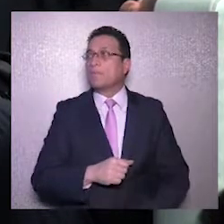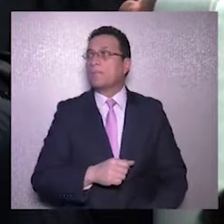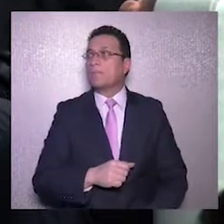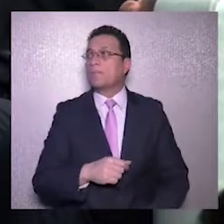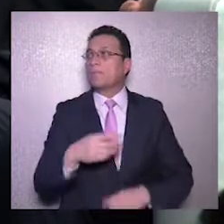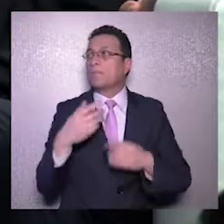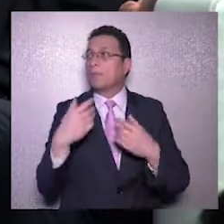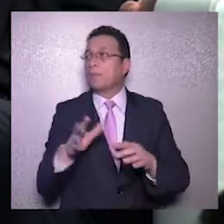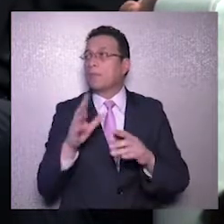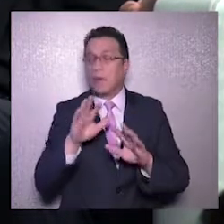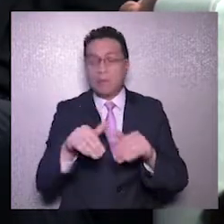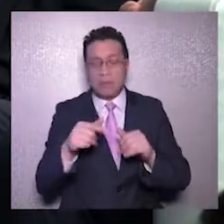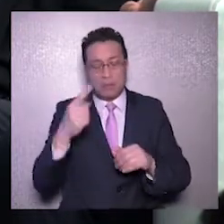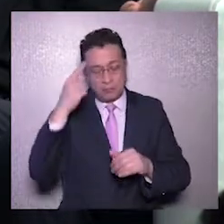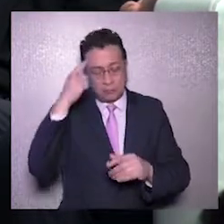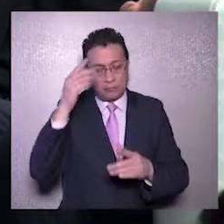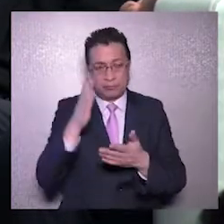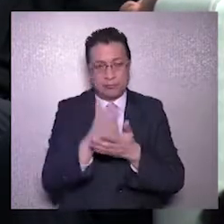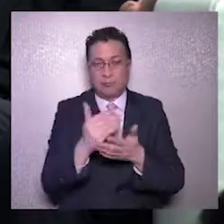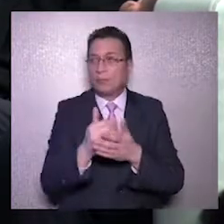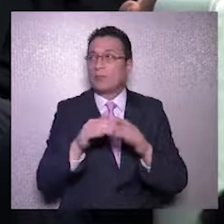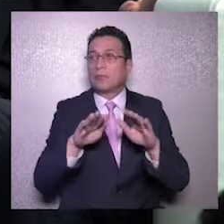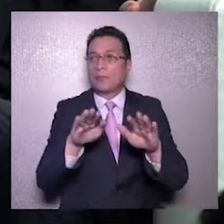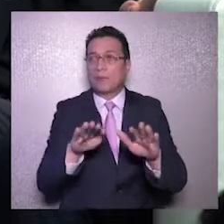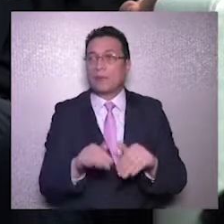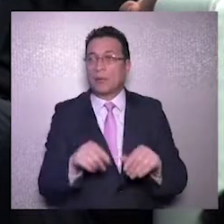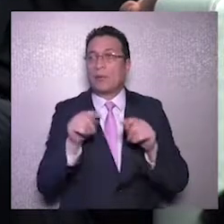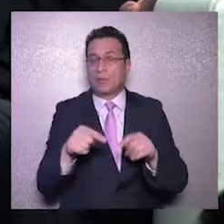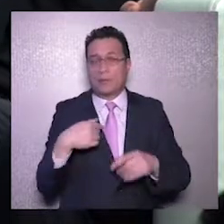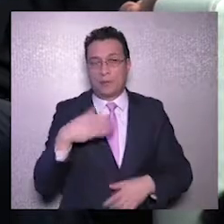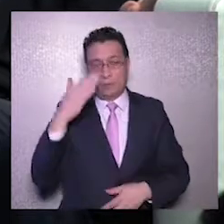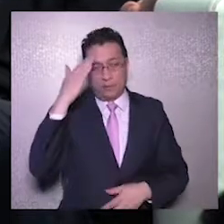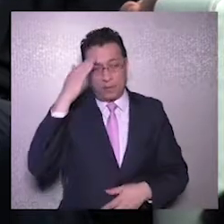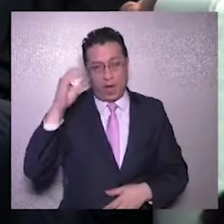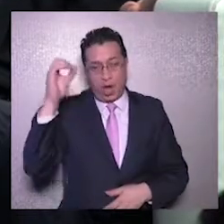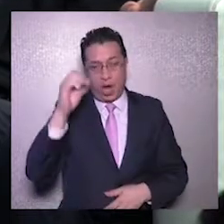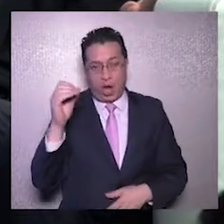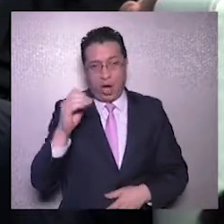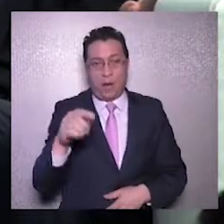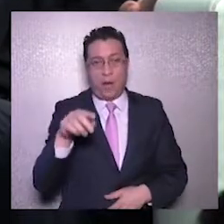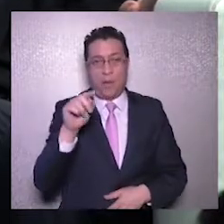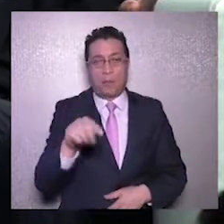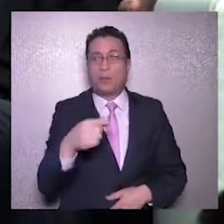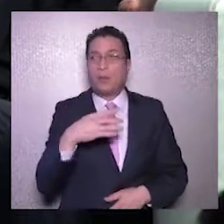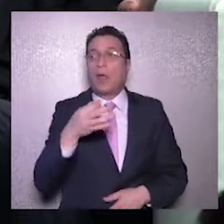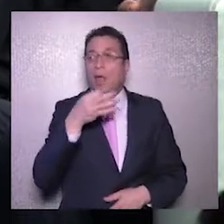he planteado exactamente lo mismo. En mi opinión,